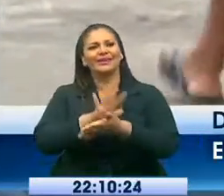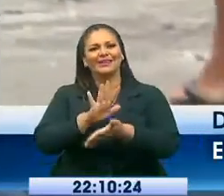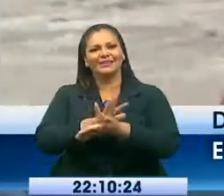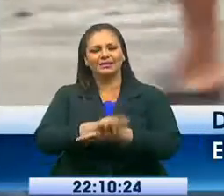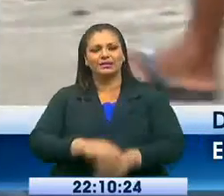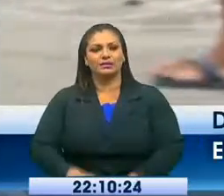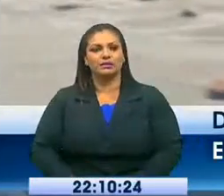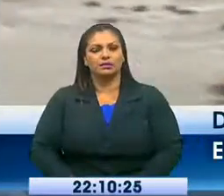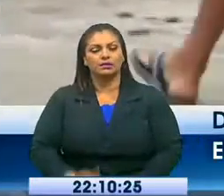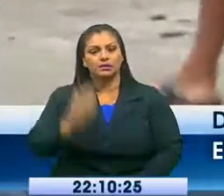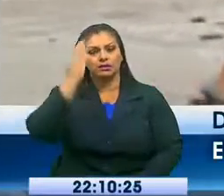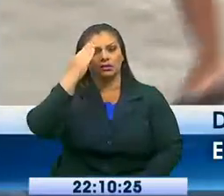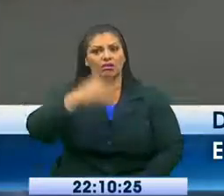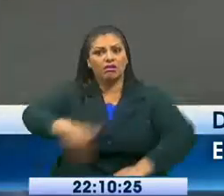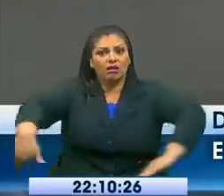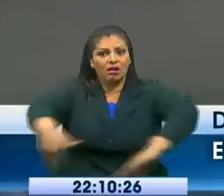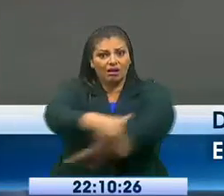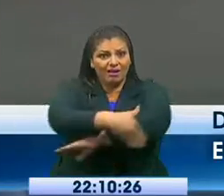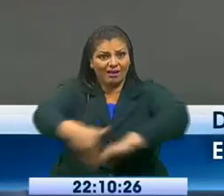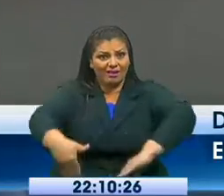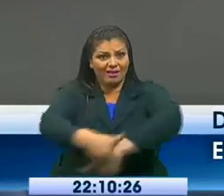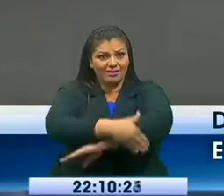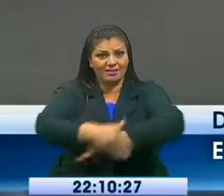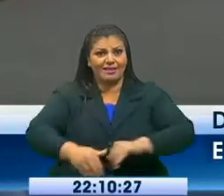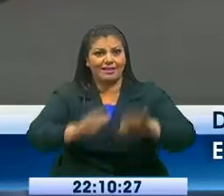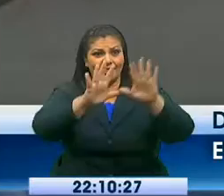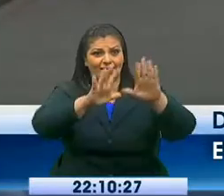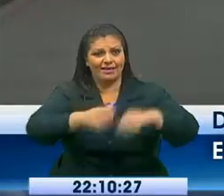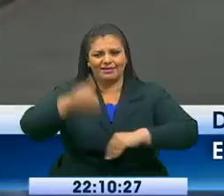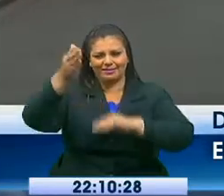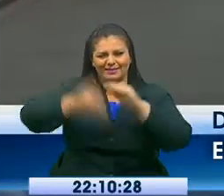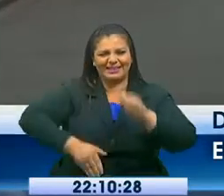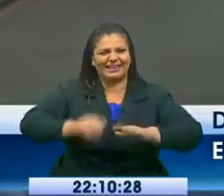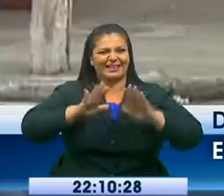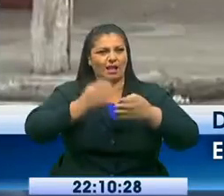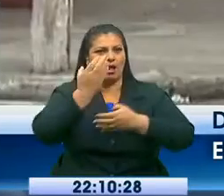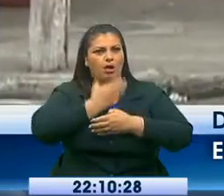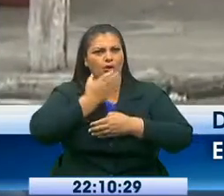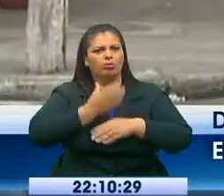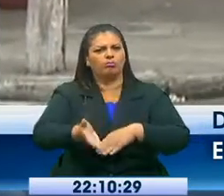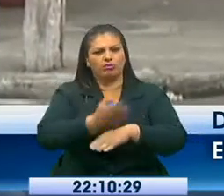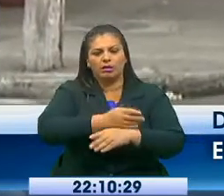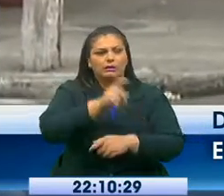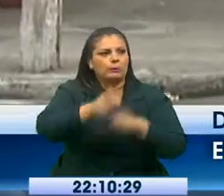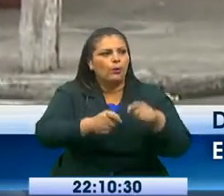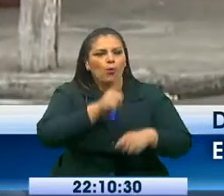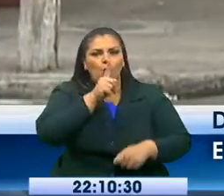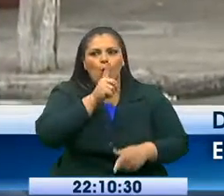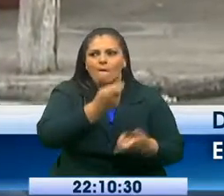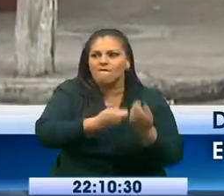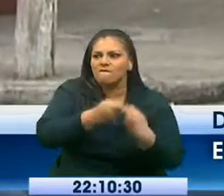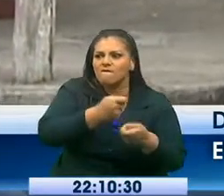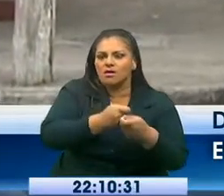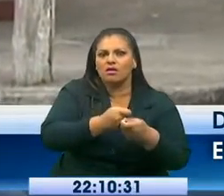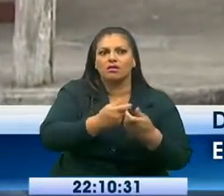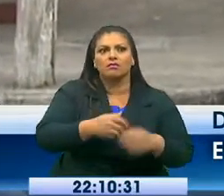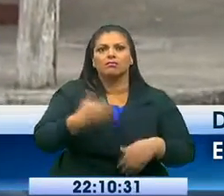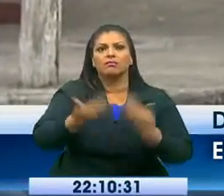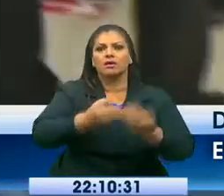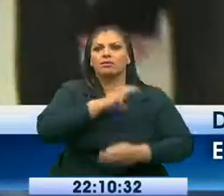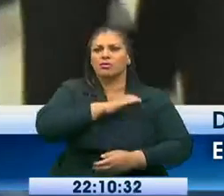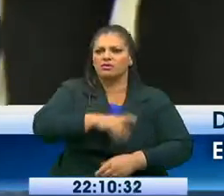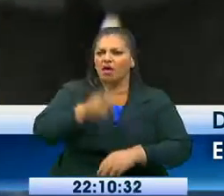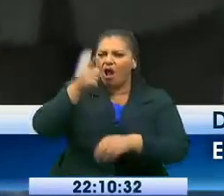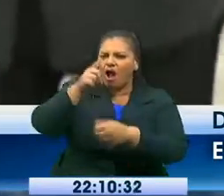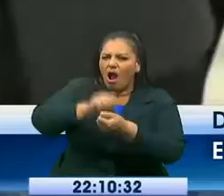la 10ª y 10 de agosto, ahora se desplazaron a sectores aledaños, donde continúan con el negocio ilegal.